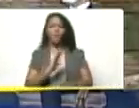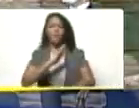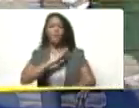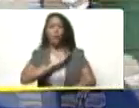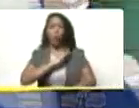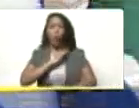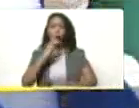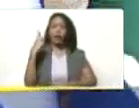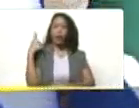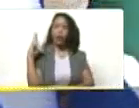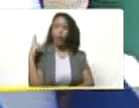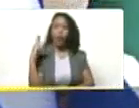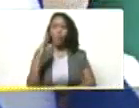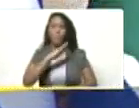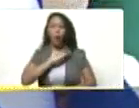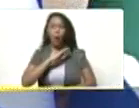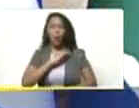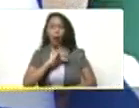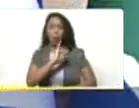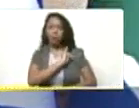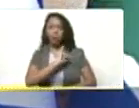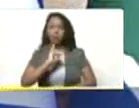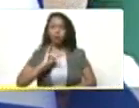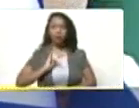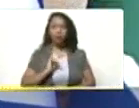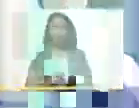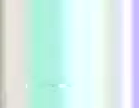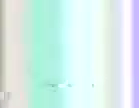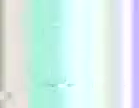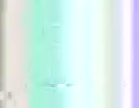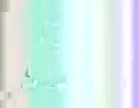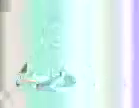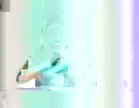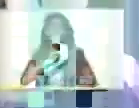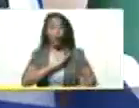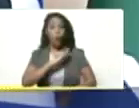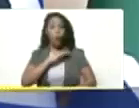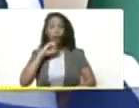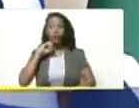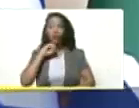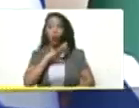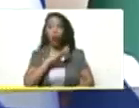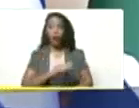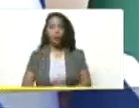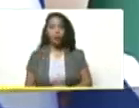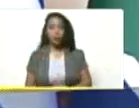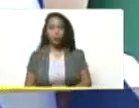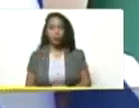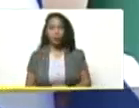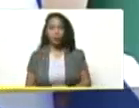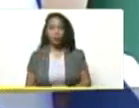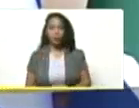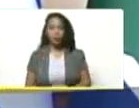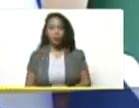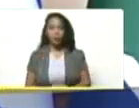propia religión, con su propia identidad, con su propia historia.